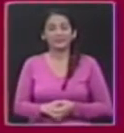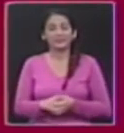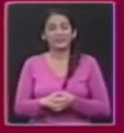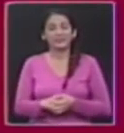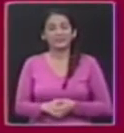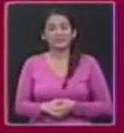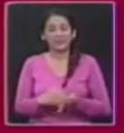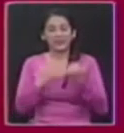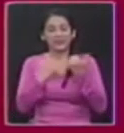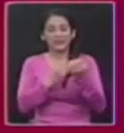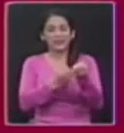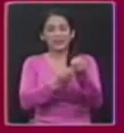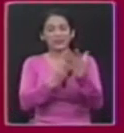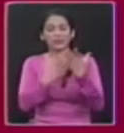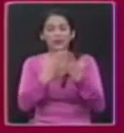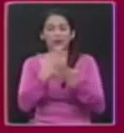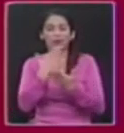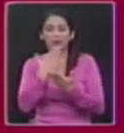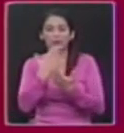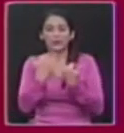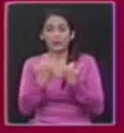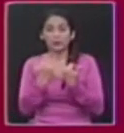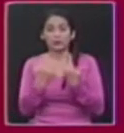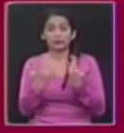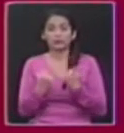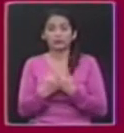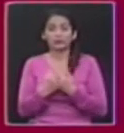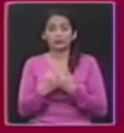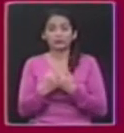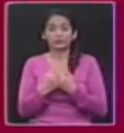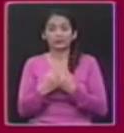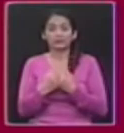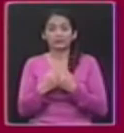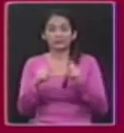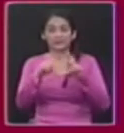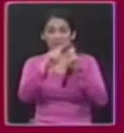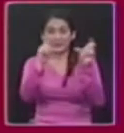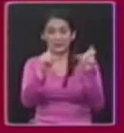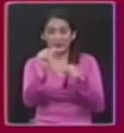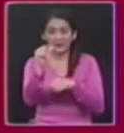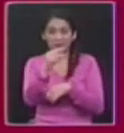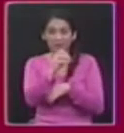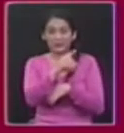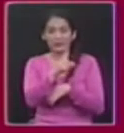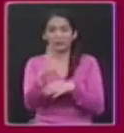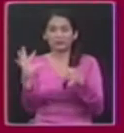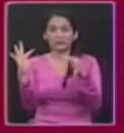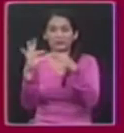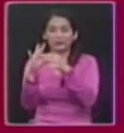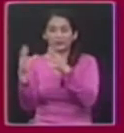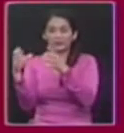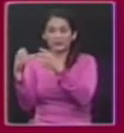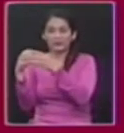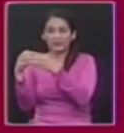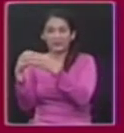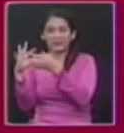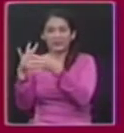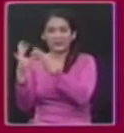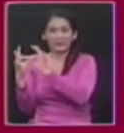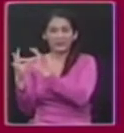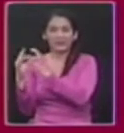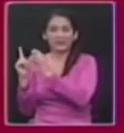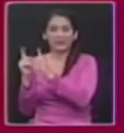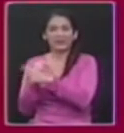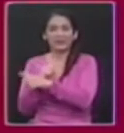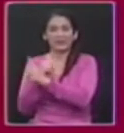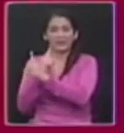boga. Cuéntenos cómo se origina esta alianza con Olimpiadas Especiales. Bueno, la Confiteca, la promesa es la alegría al alcance